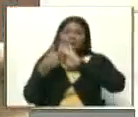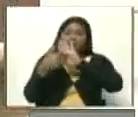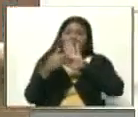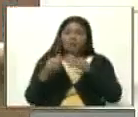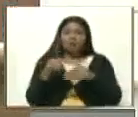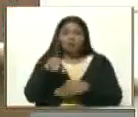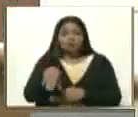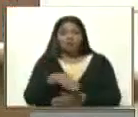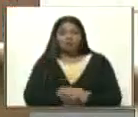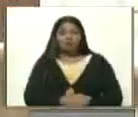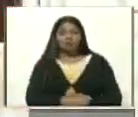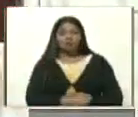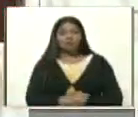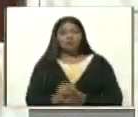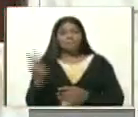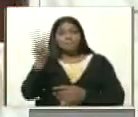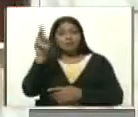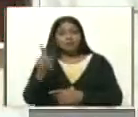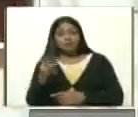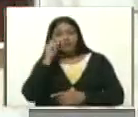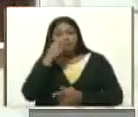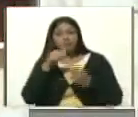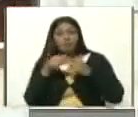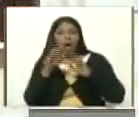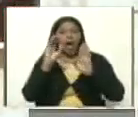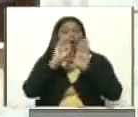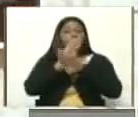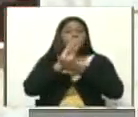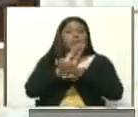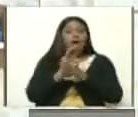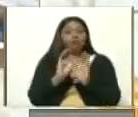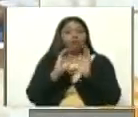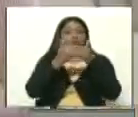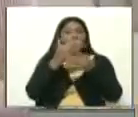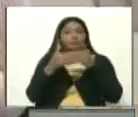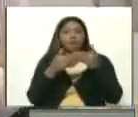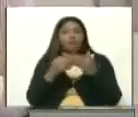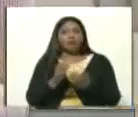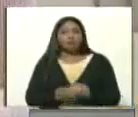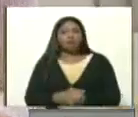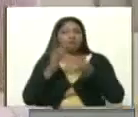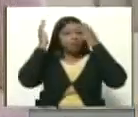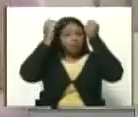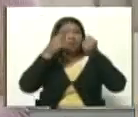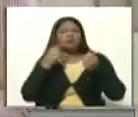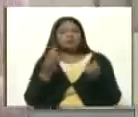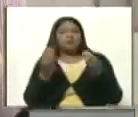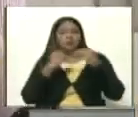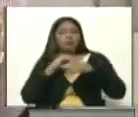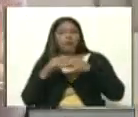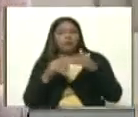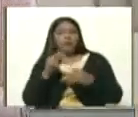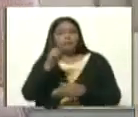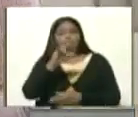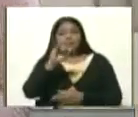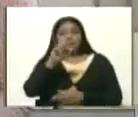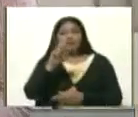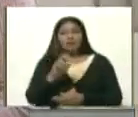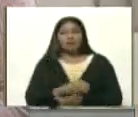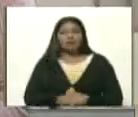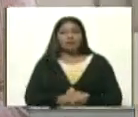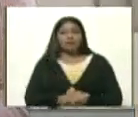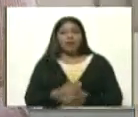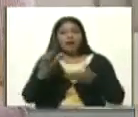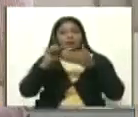de un Estado venezolano, que está protegido por inmunidad diplomática, lo dice la Convención de Viena, artículos 14 y